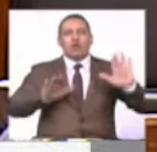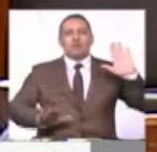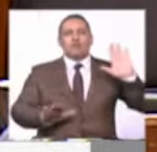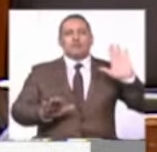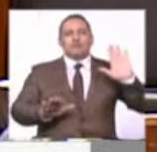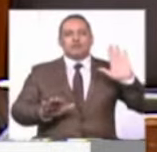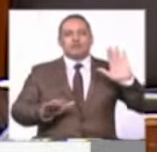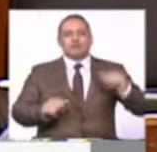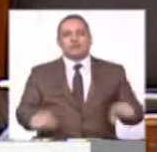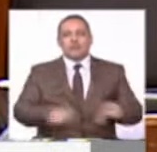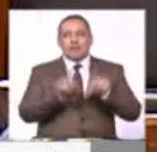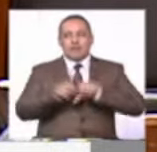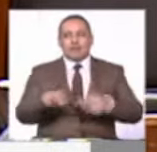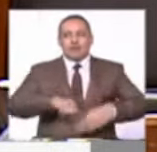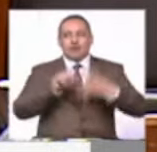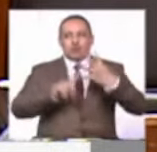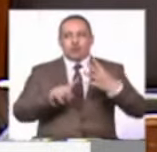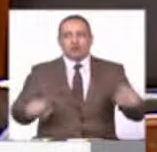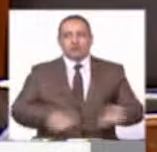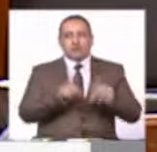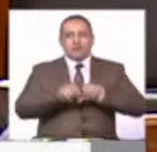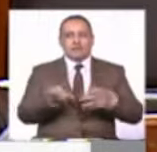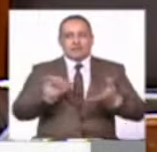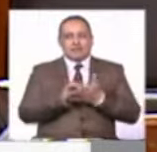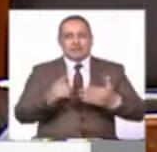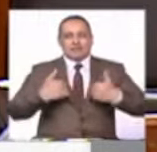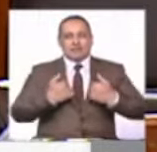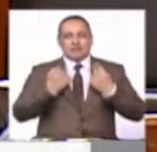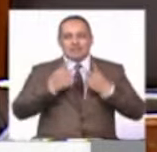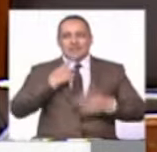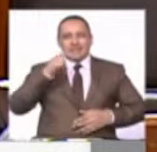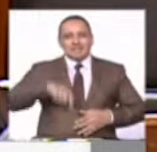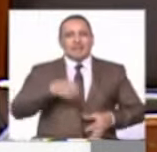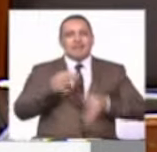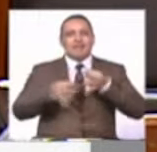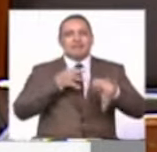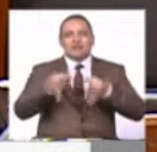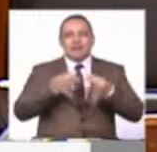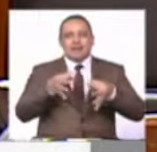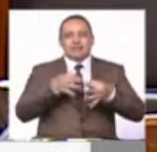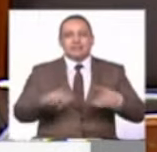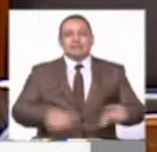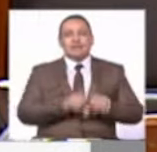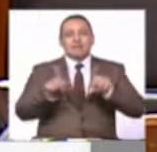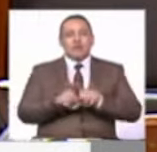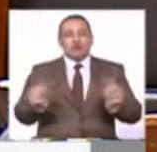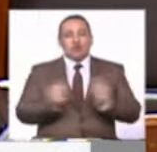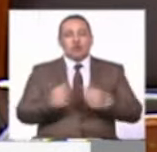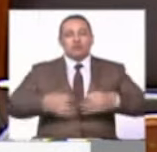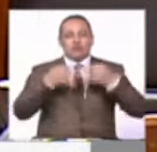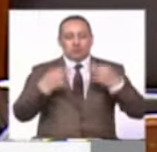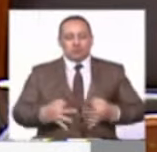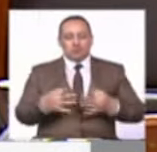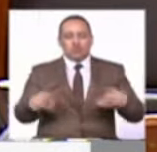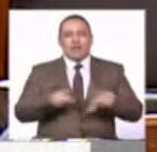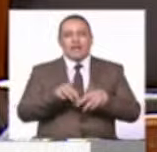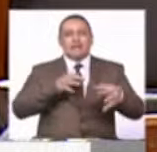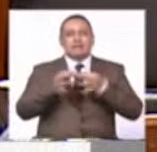juramentación en cuarto lugar debe señalarse que en una adecuada